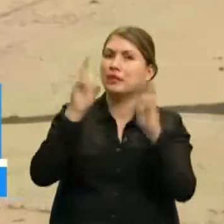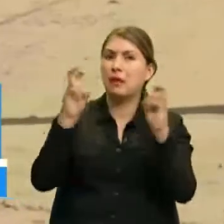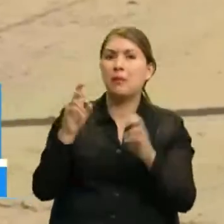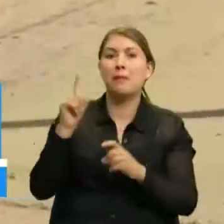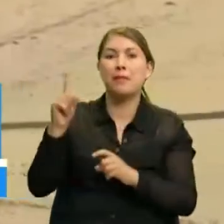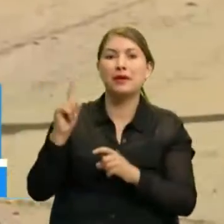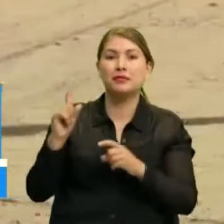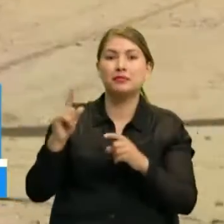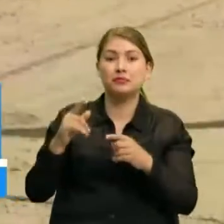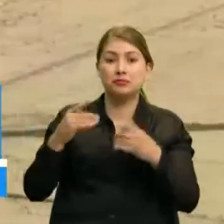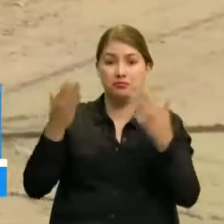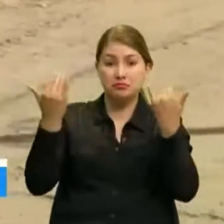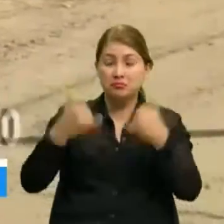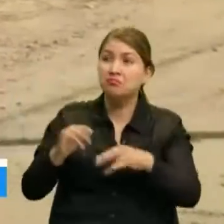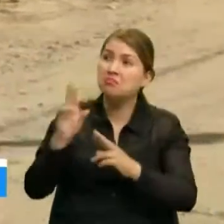pero al cierre de esta emisión no hubo respuesta